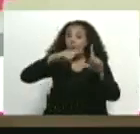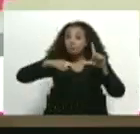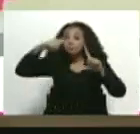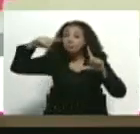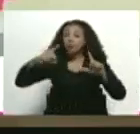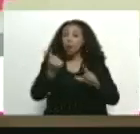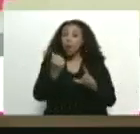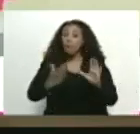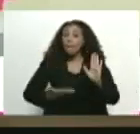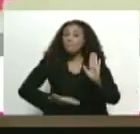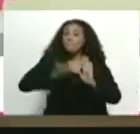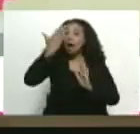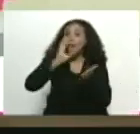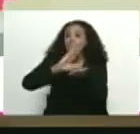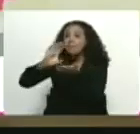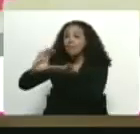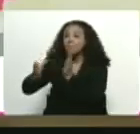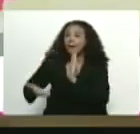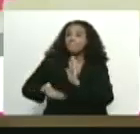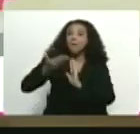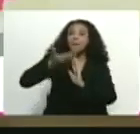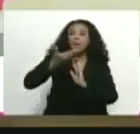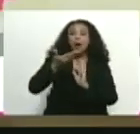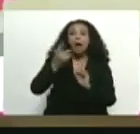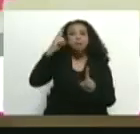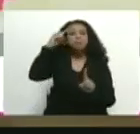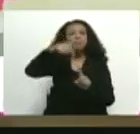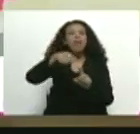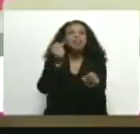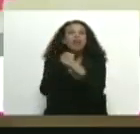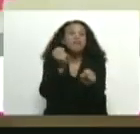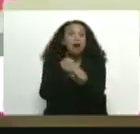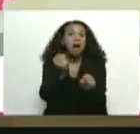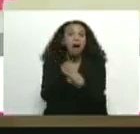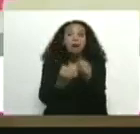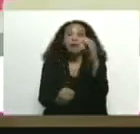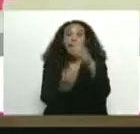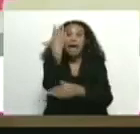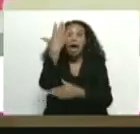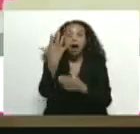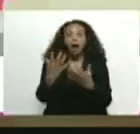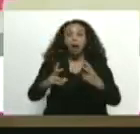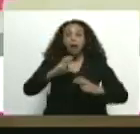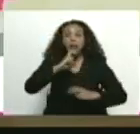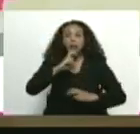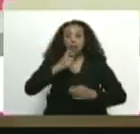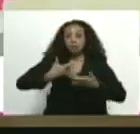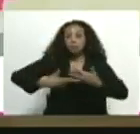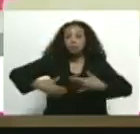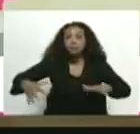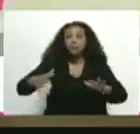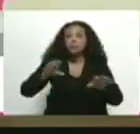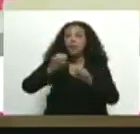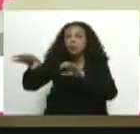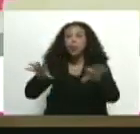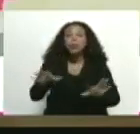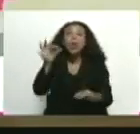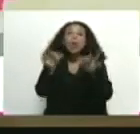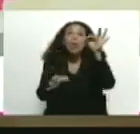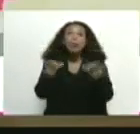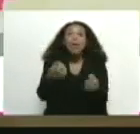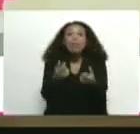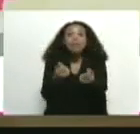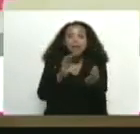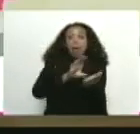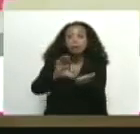propia, basada en el trabajo, en la creación de riqueza, en la distribución justa de la